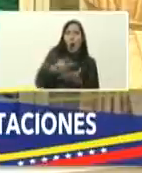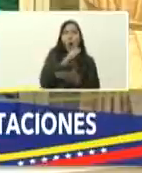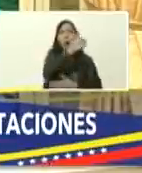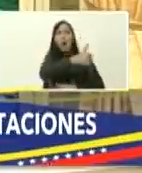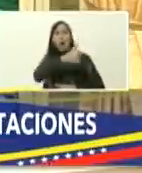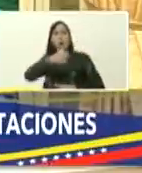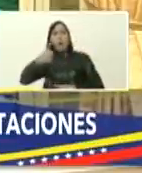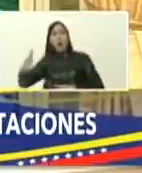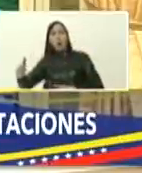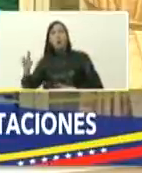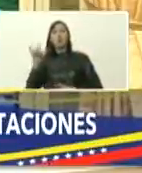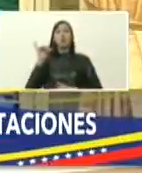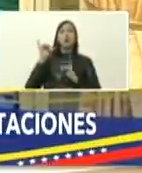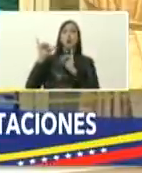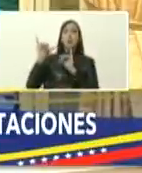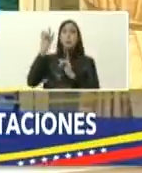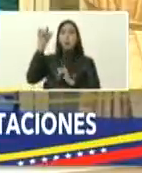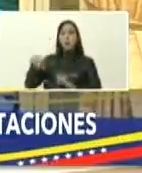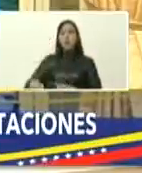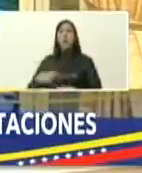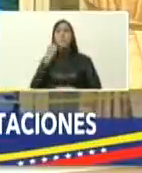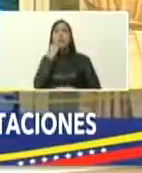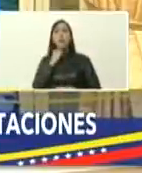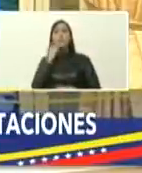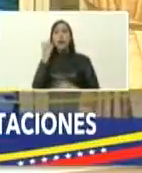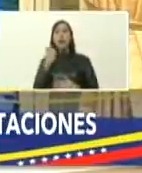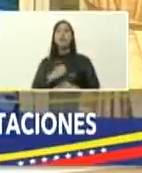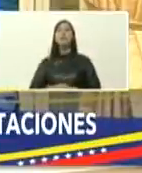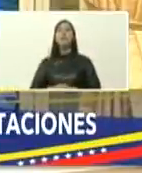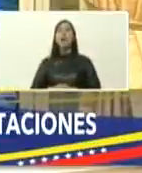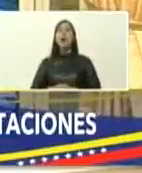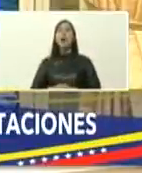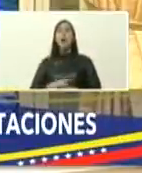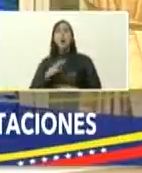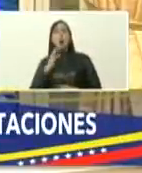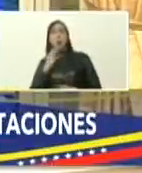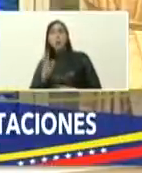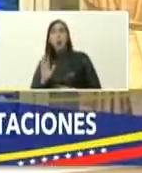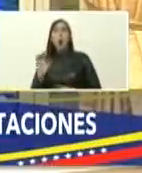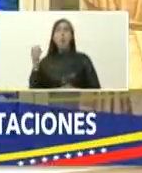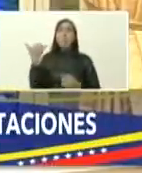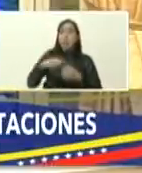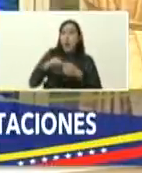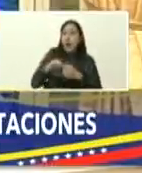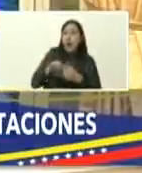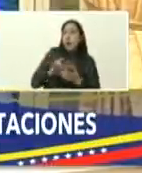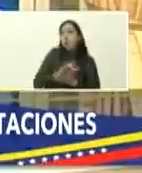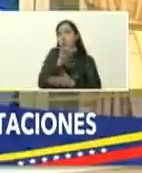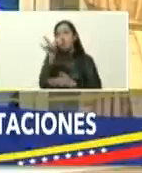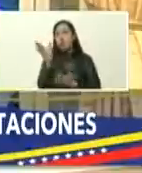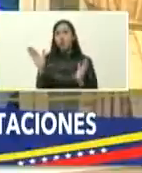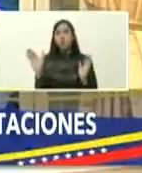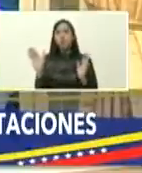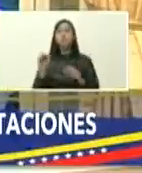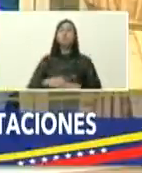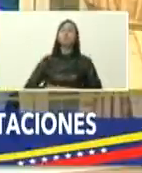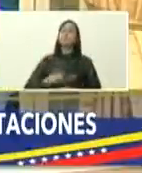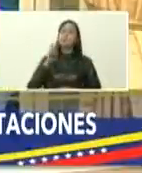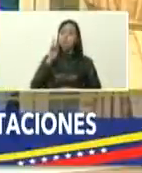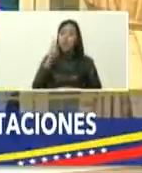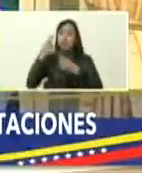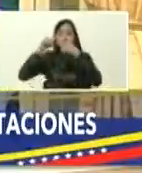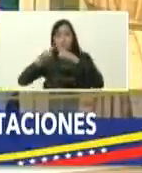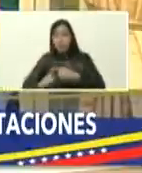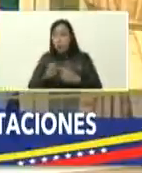de Maiquetía, de Valencia, de Maracaibo. Bueno, llevar el